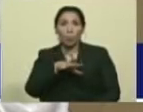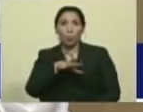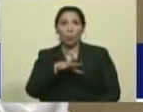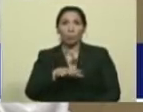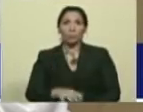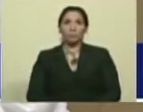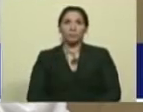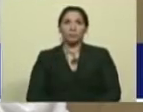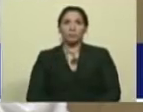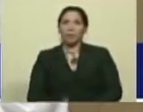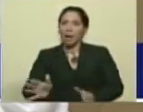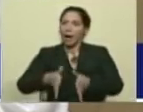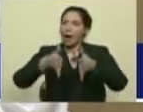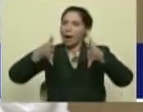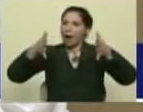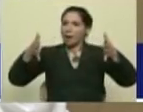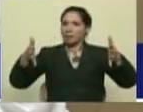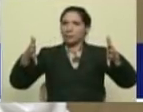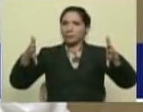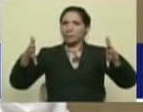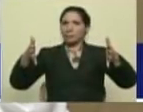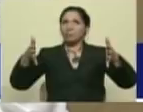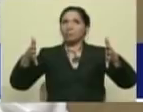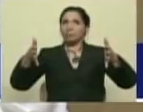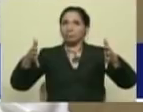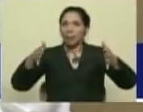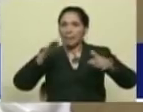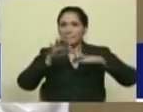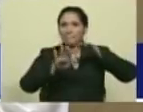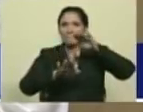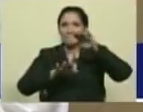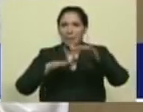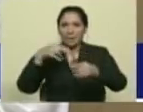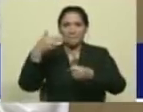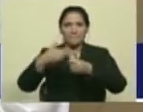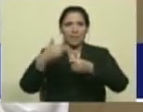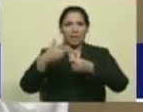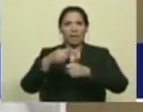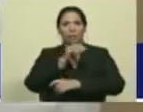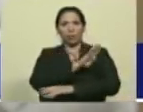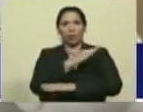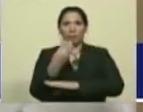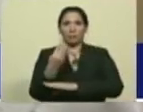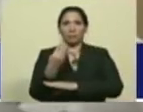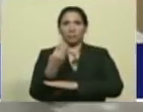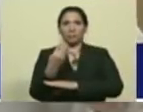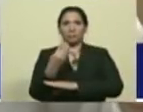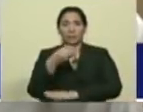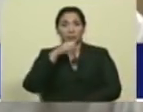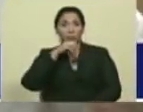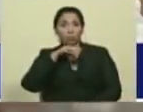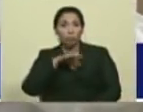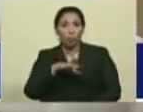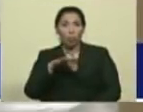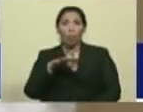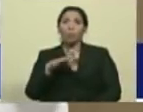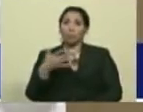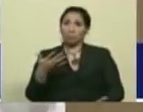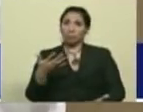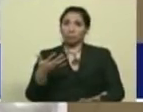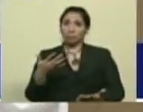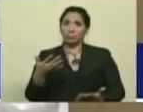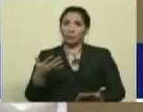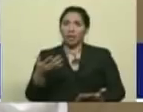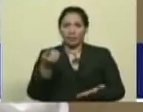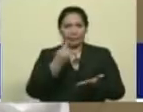grandiosa de los pasos de Petrocaribe, esta historia de dignidad que ha descrito nuestro